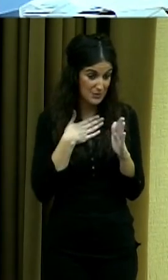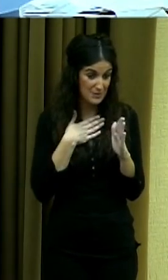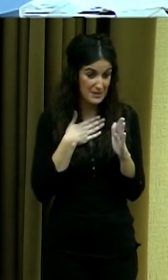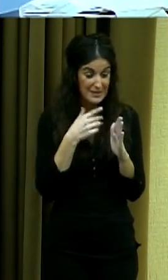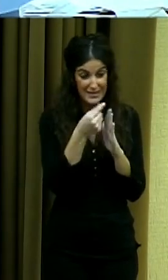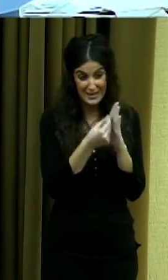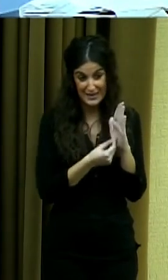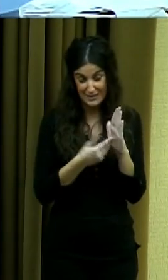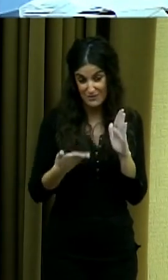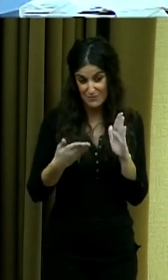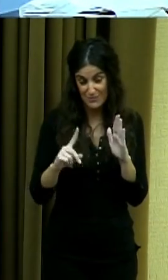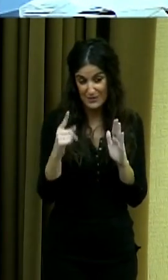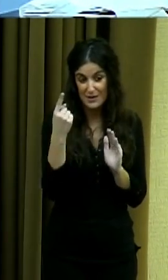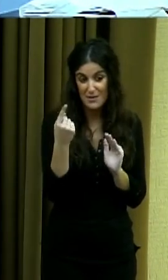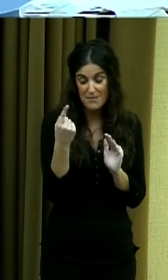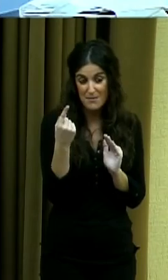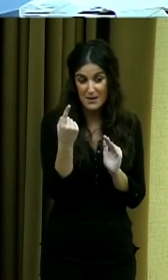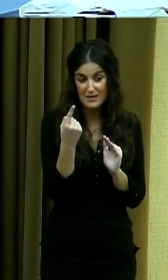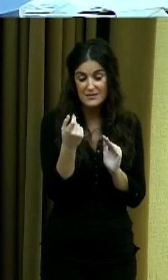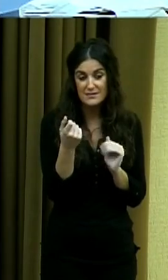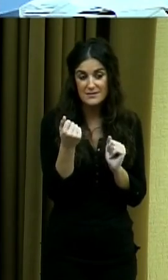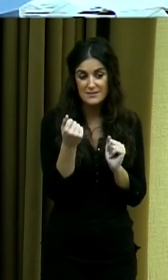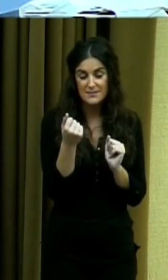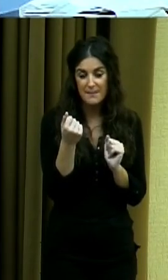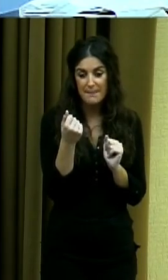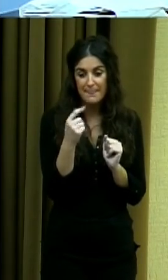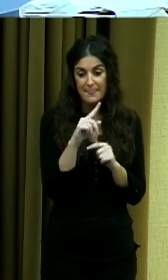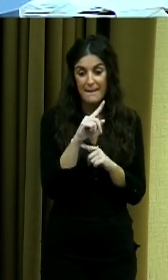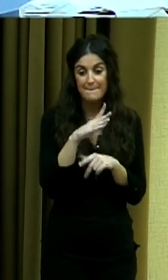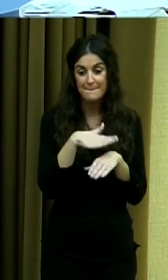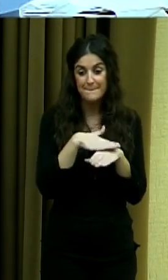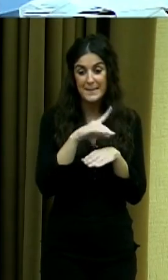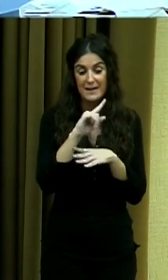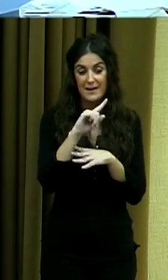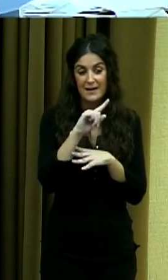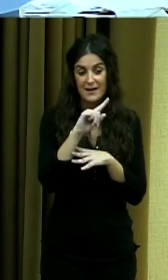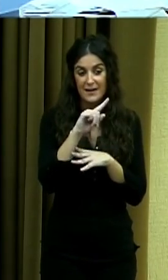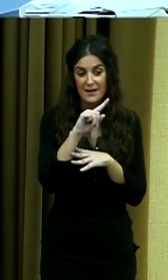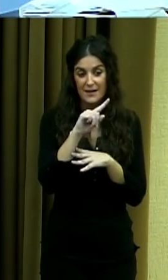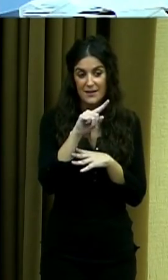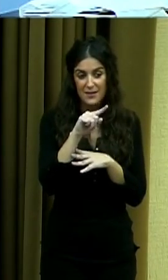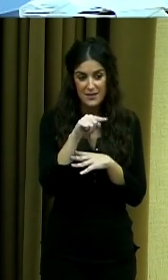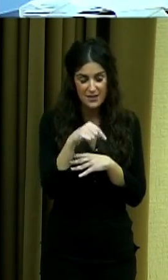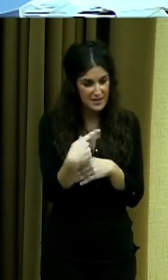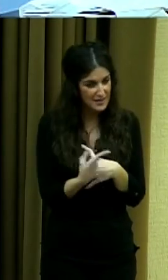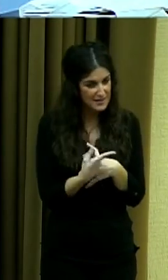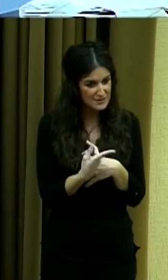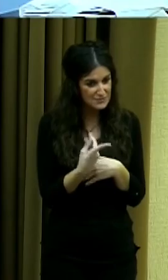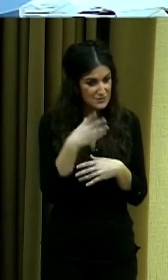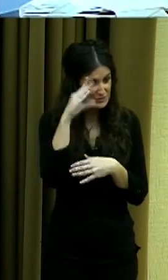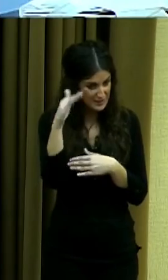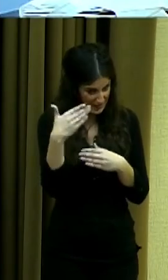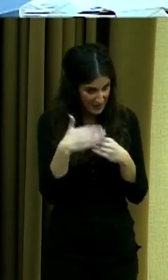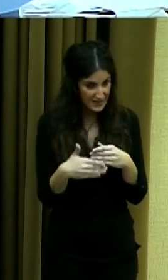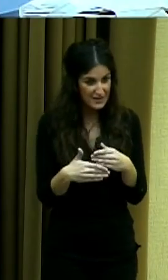más significativo a la hora de una posterior posible inteligencia límite. El lenguaje es